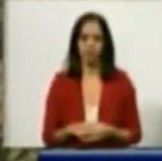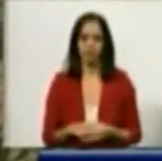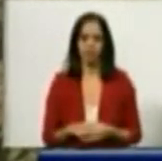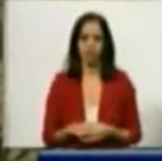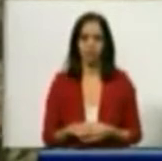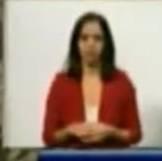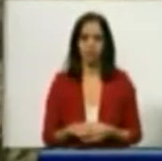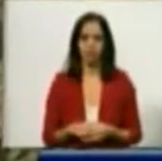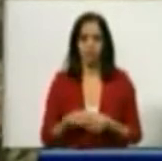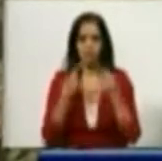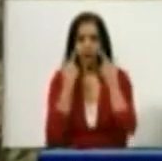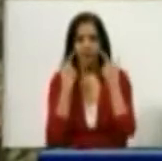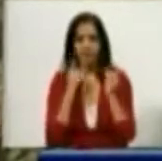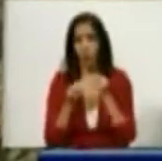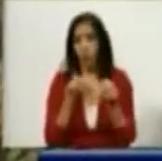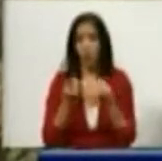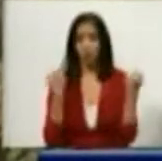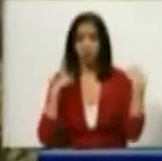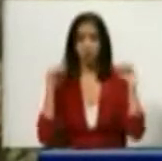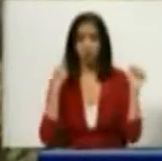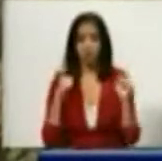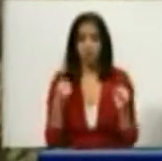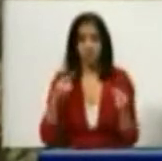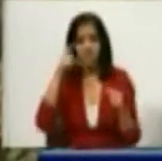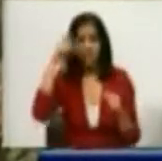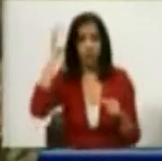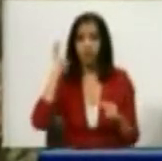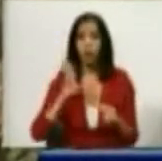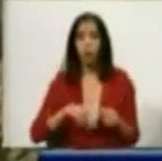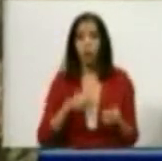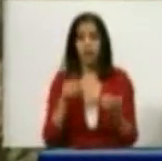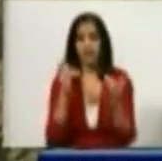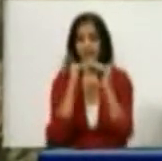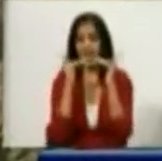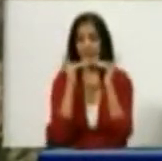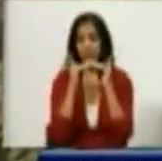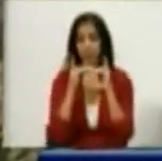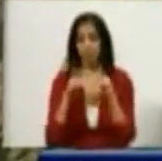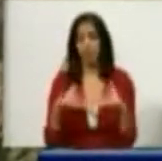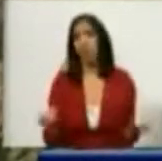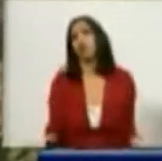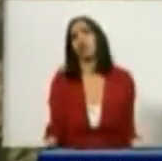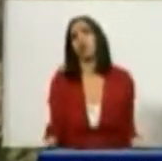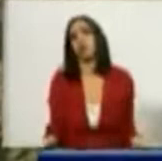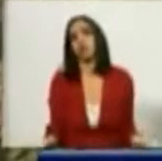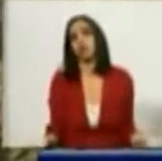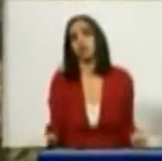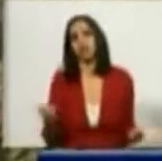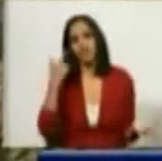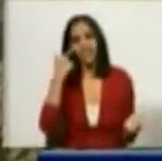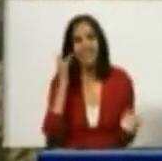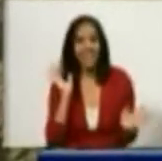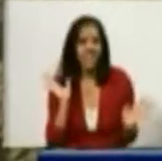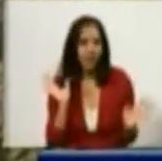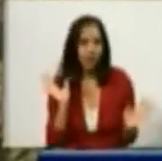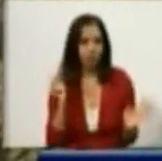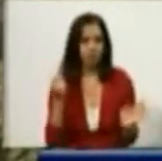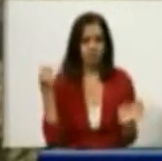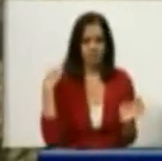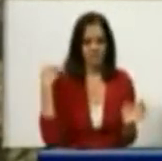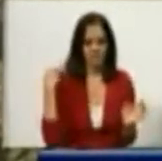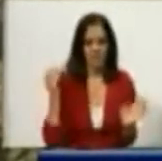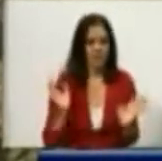vamos a ver como ellos salen del desacato yo creo que rajalón no se puede parar de la cama donde está tirado creo Creo me dijeron por